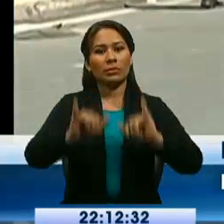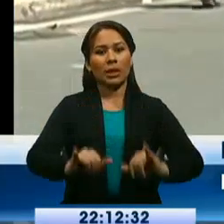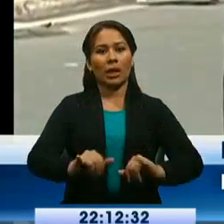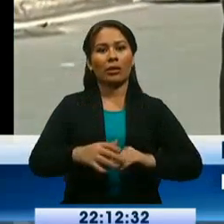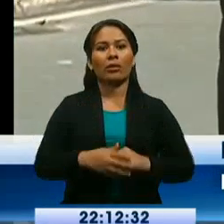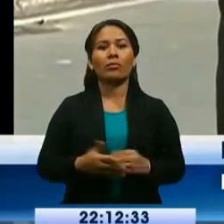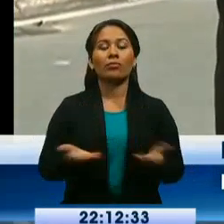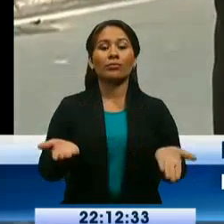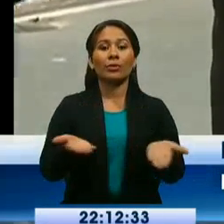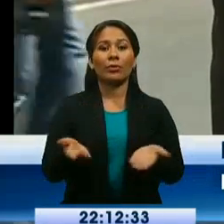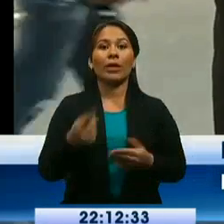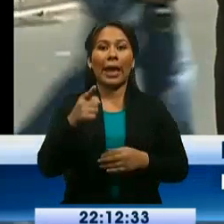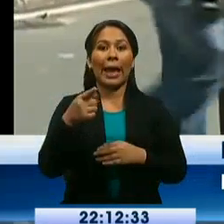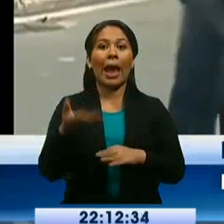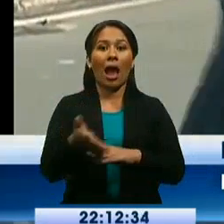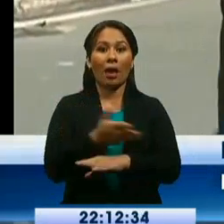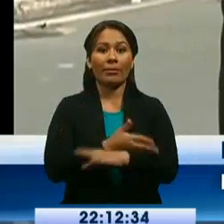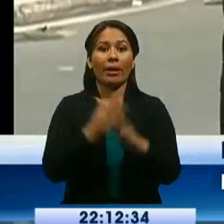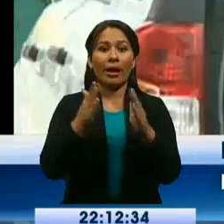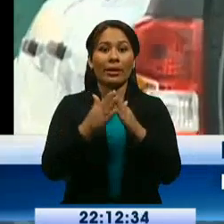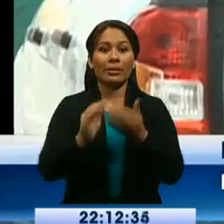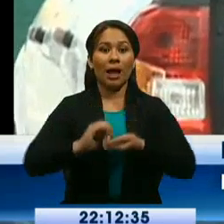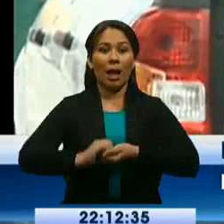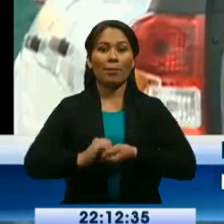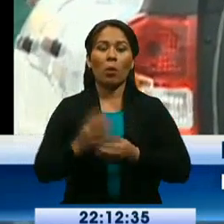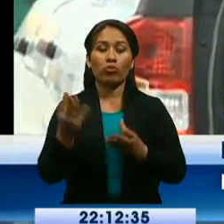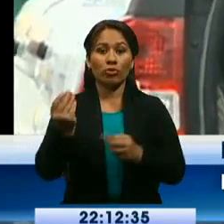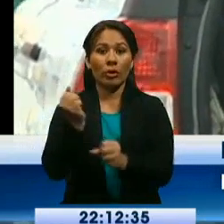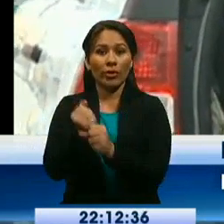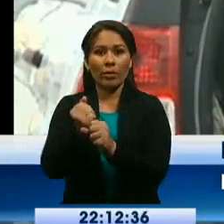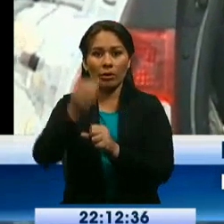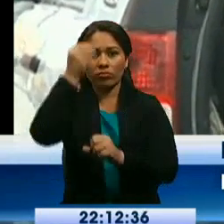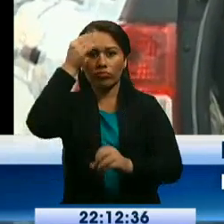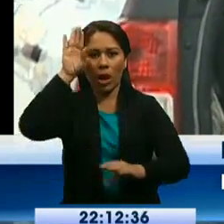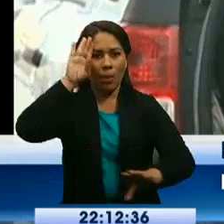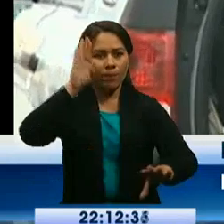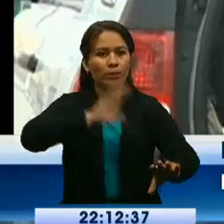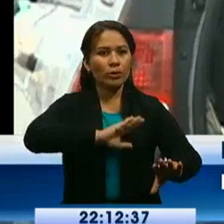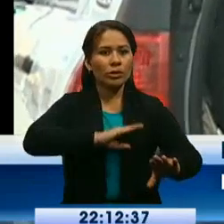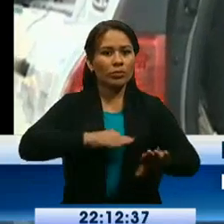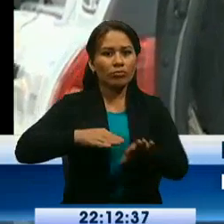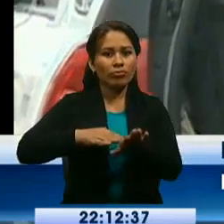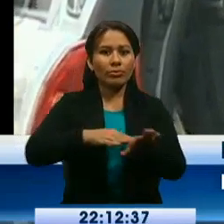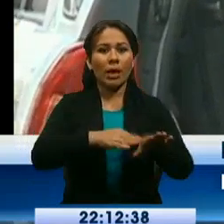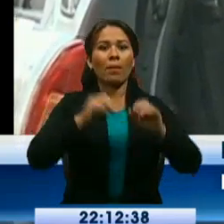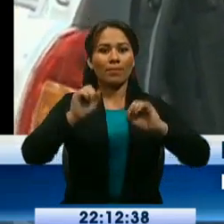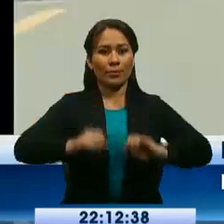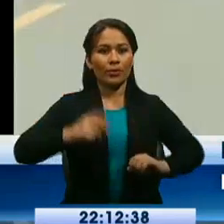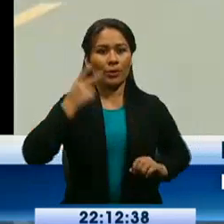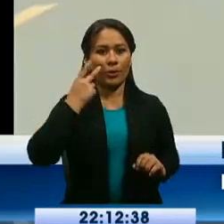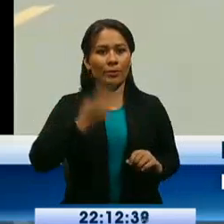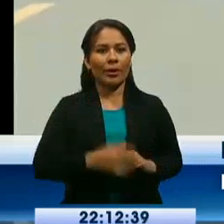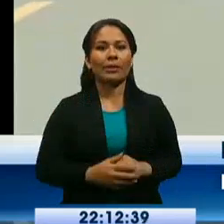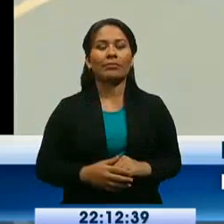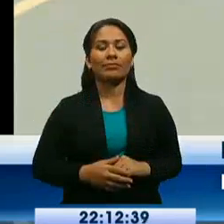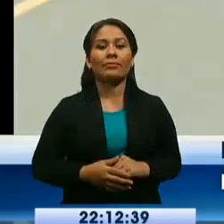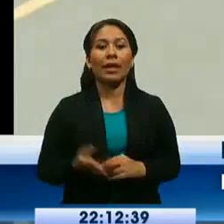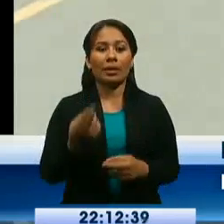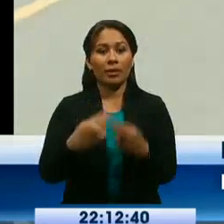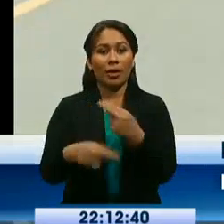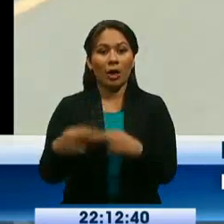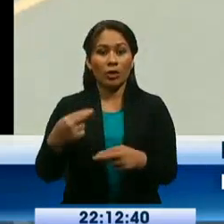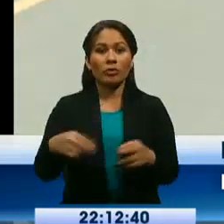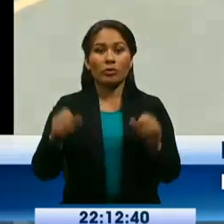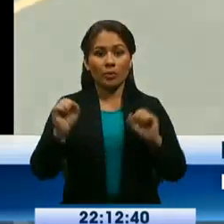casa de un supuesto amigo, donde luego de arduas labores de inteligencia, agentes de la DINASED lograron ubicarlo. La negociación fue